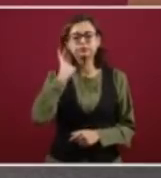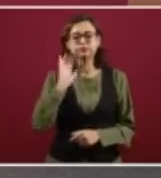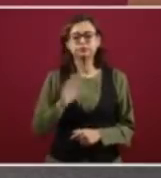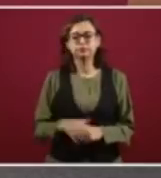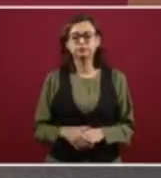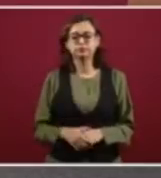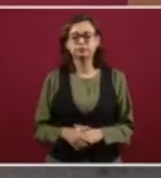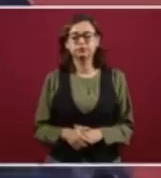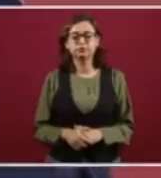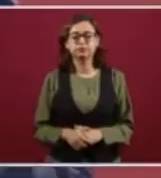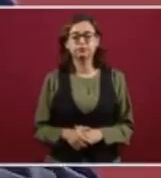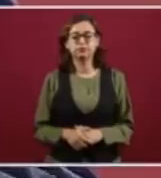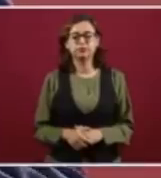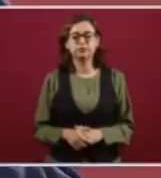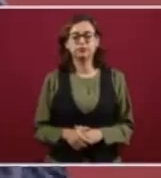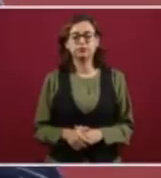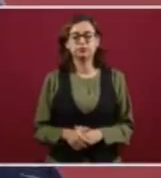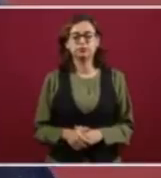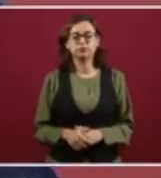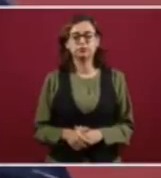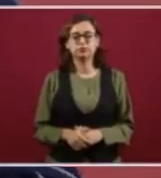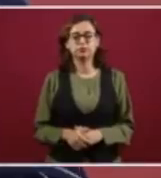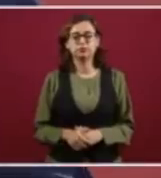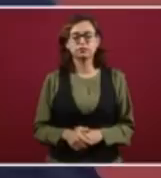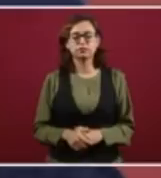Esto es, no se van a